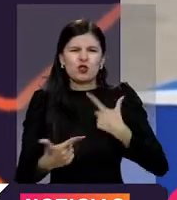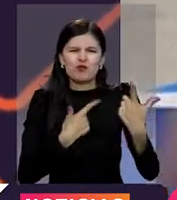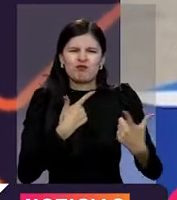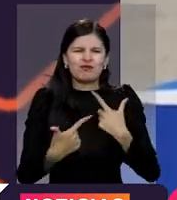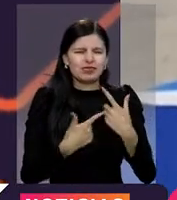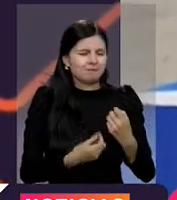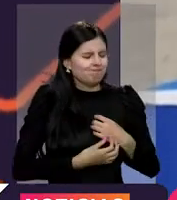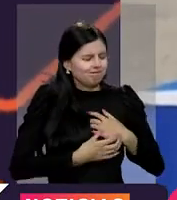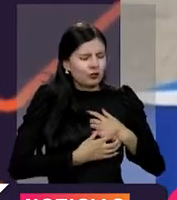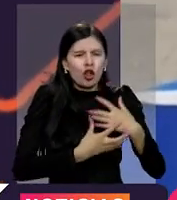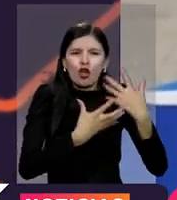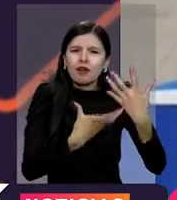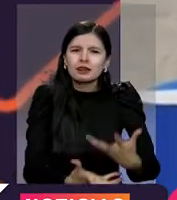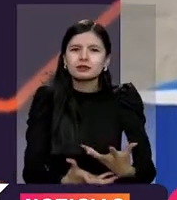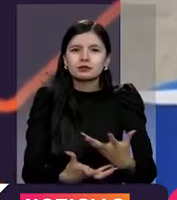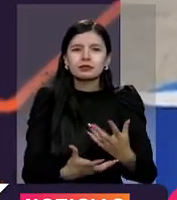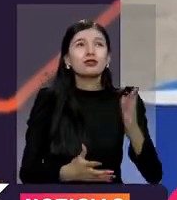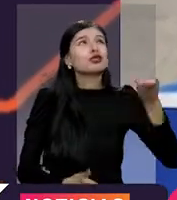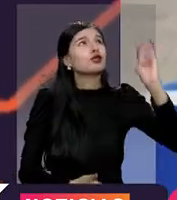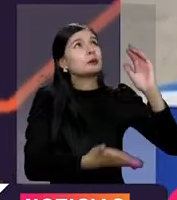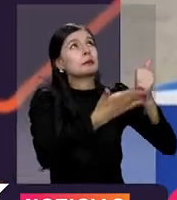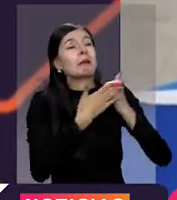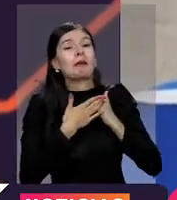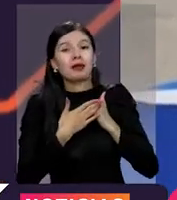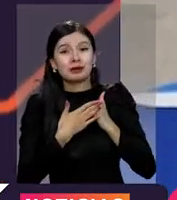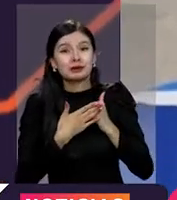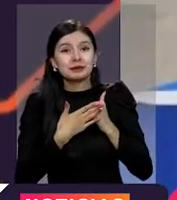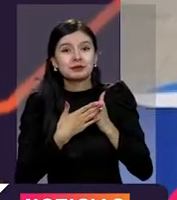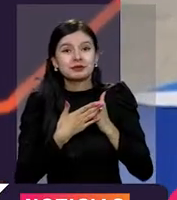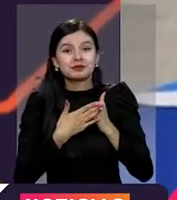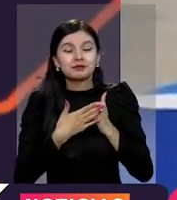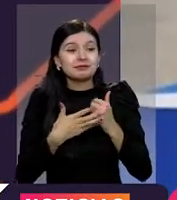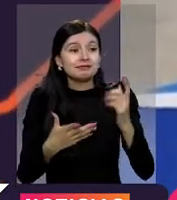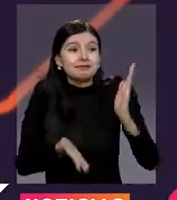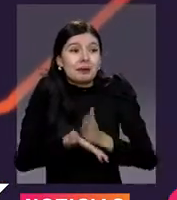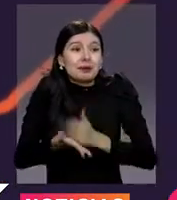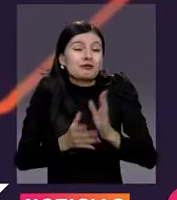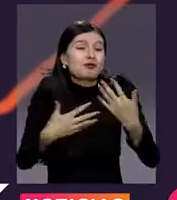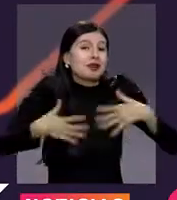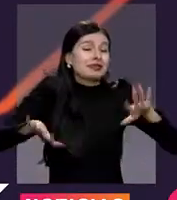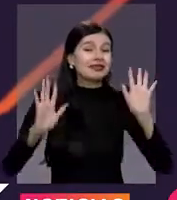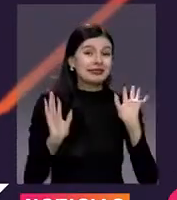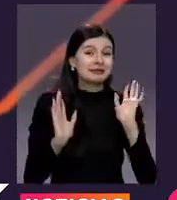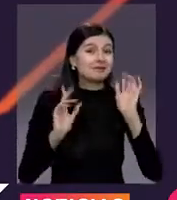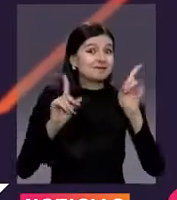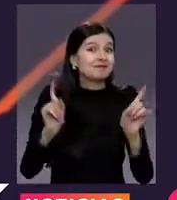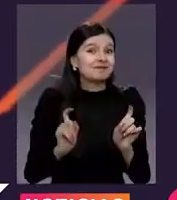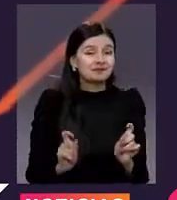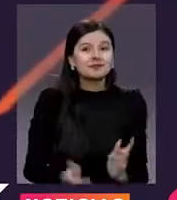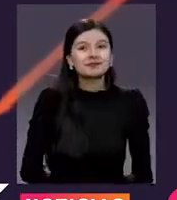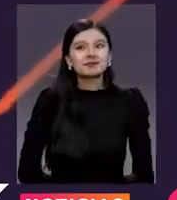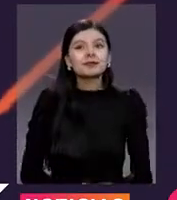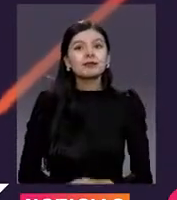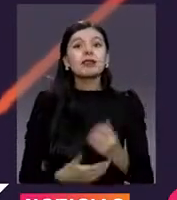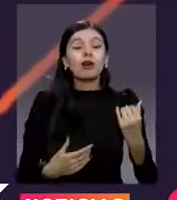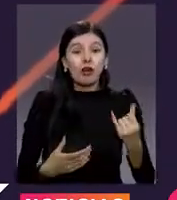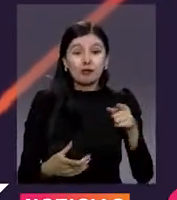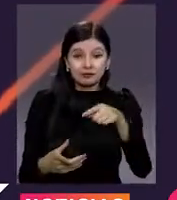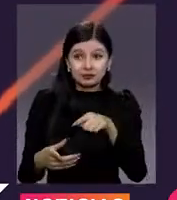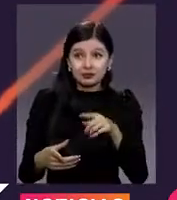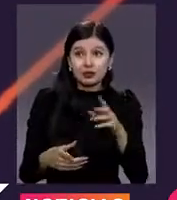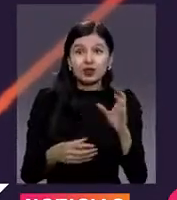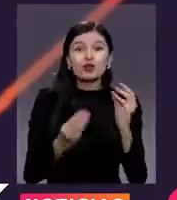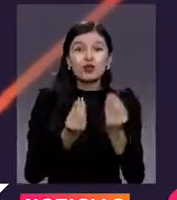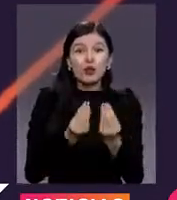corazón más que todo y que dios me ayude porque cualquier cosa puede pasar ahora él y la selección colombia de marcha encabezada por